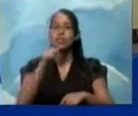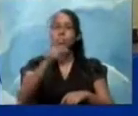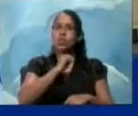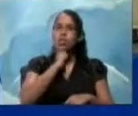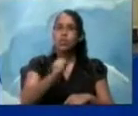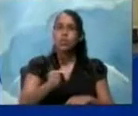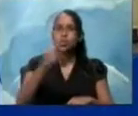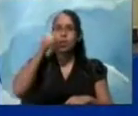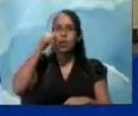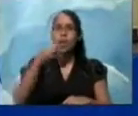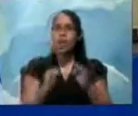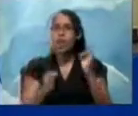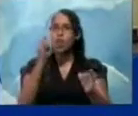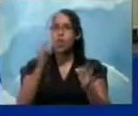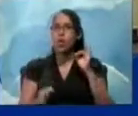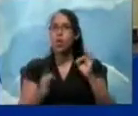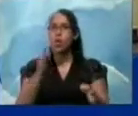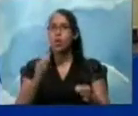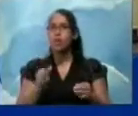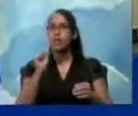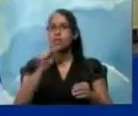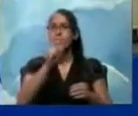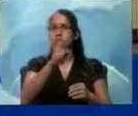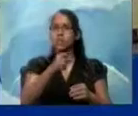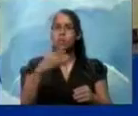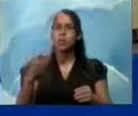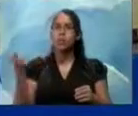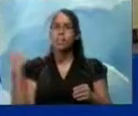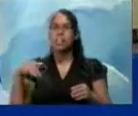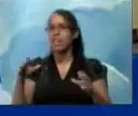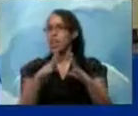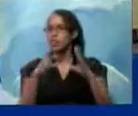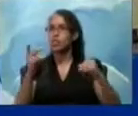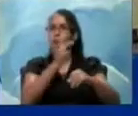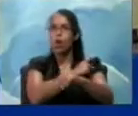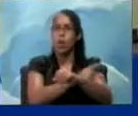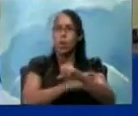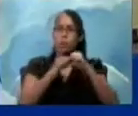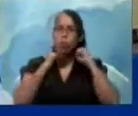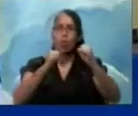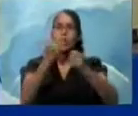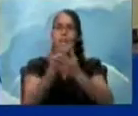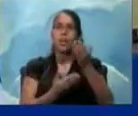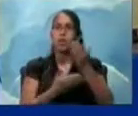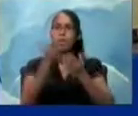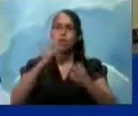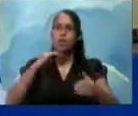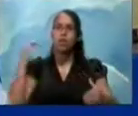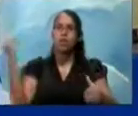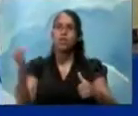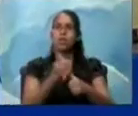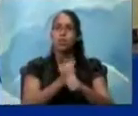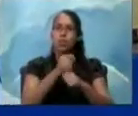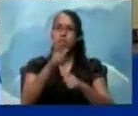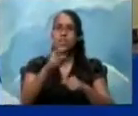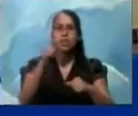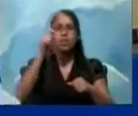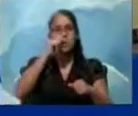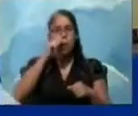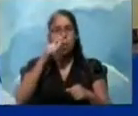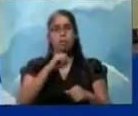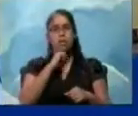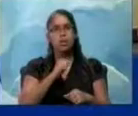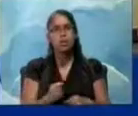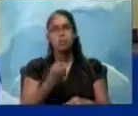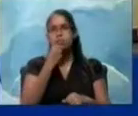el juez. Si tú que tienes todo el poder en la mano encuentras que ese hombre es